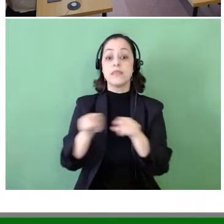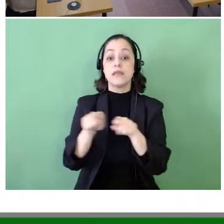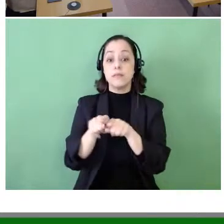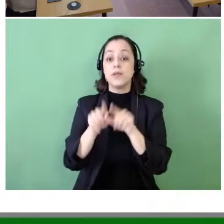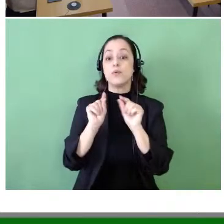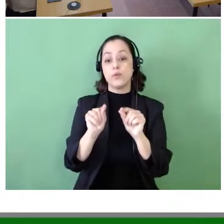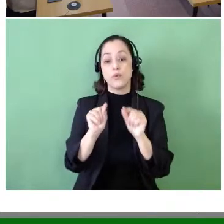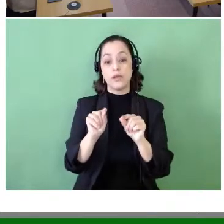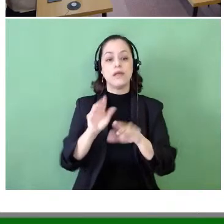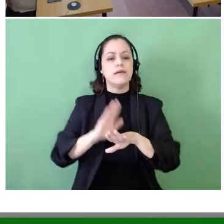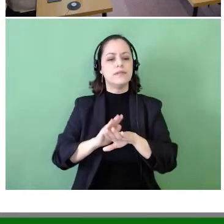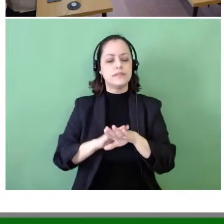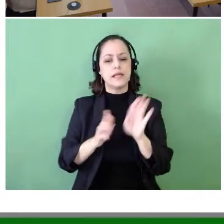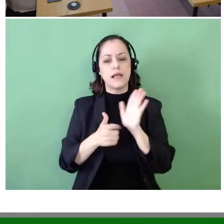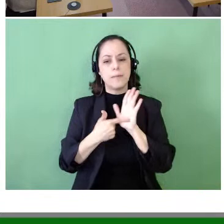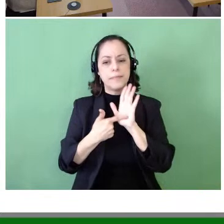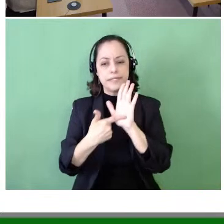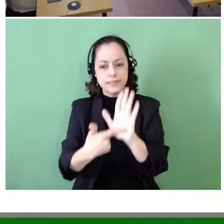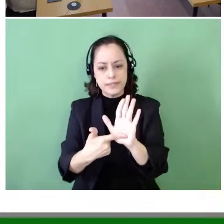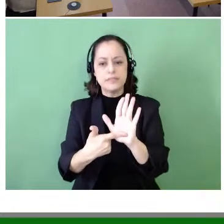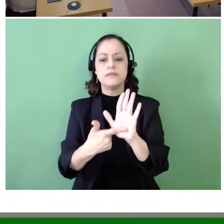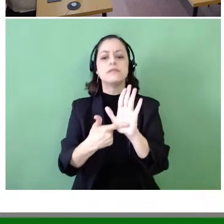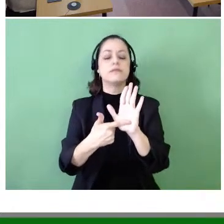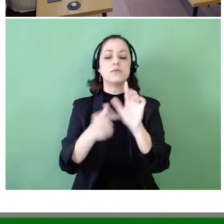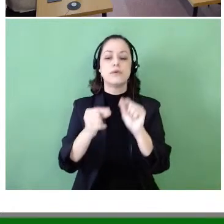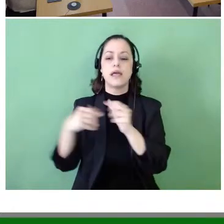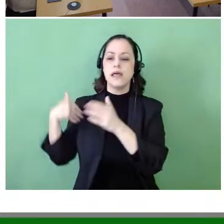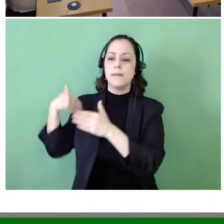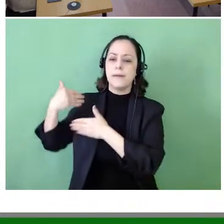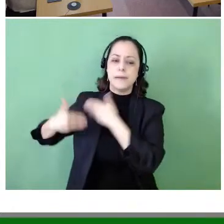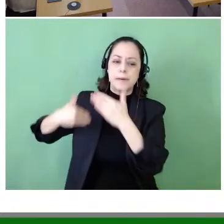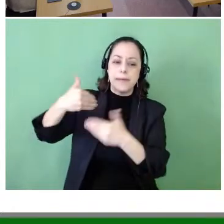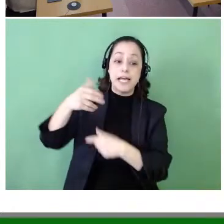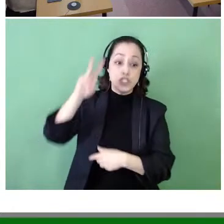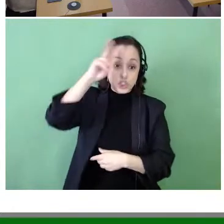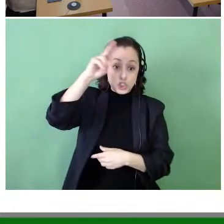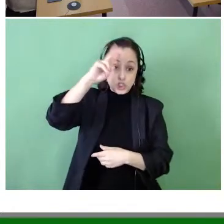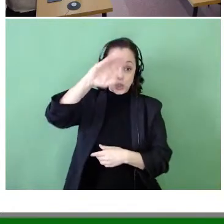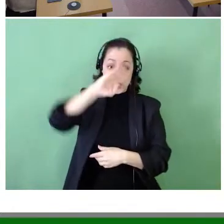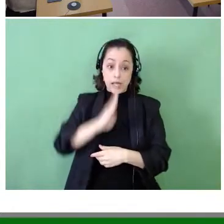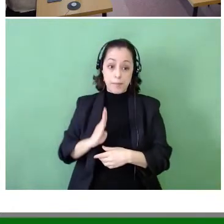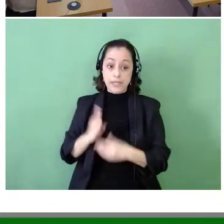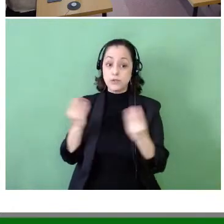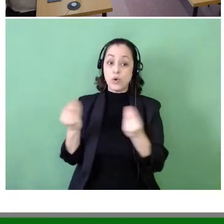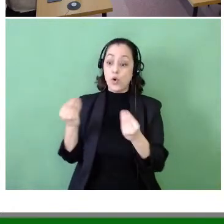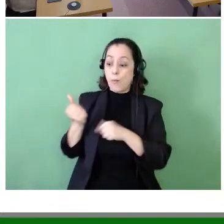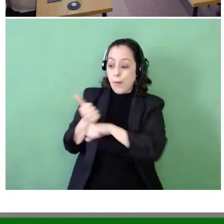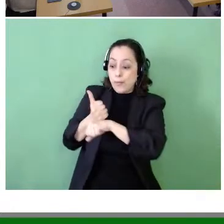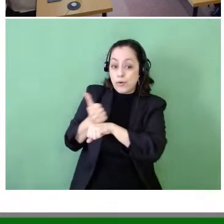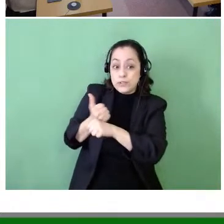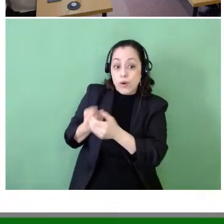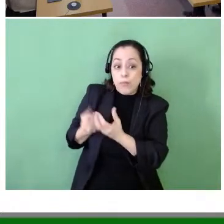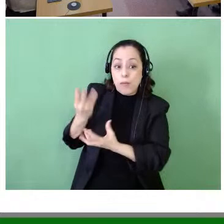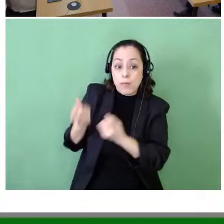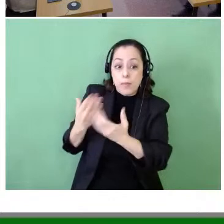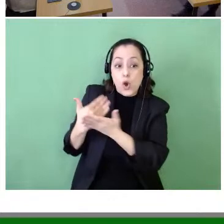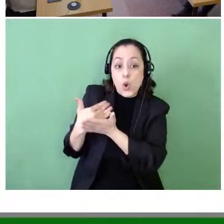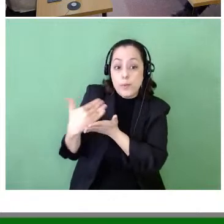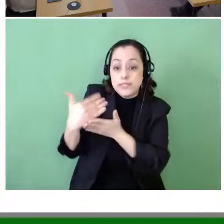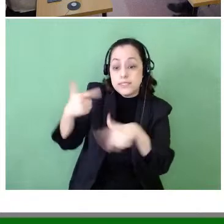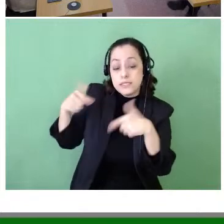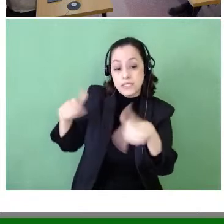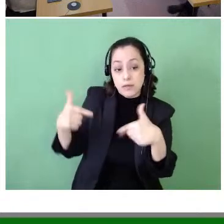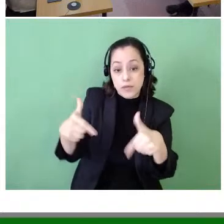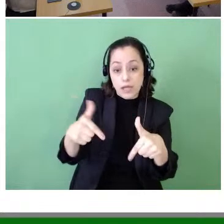una presentación del contexto histórico de toda la profesión. Entonces, ¿desde cuándo esos profesionales empezaron a trabajar